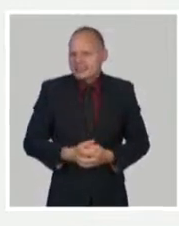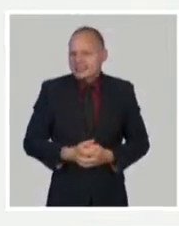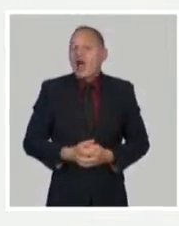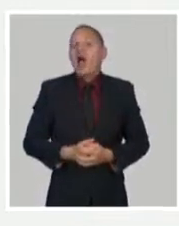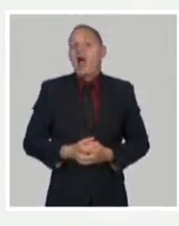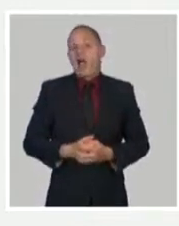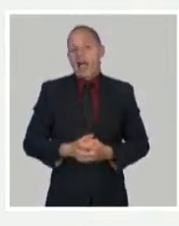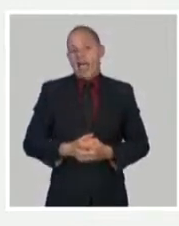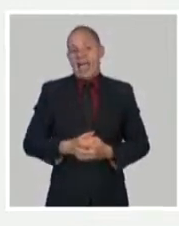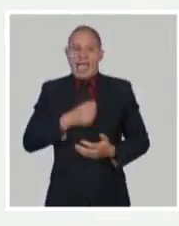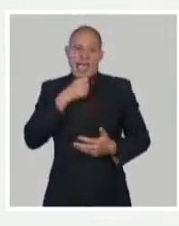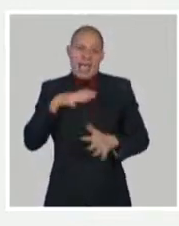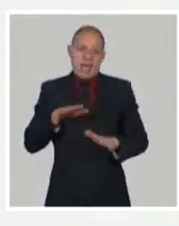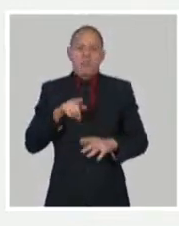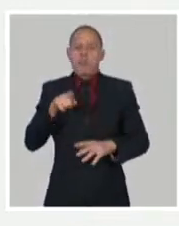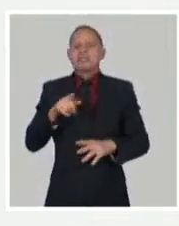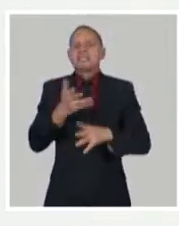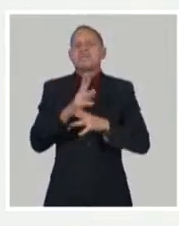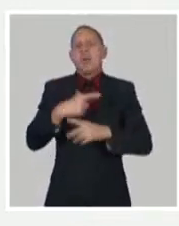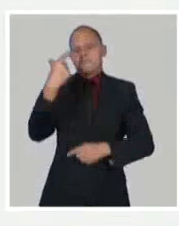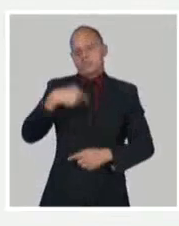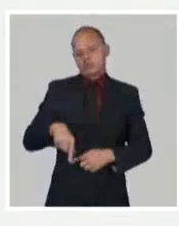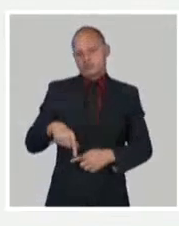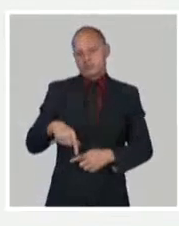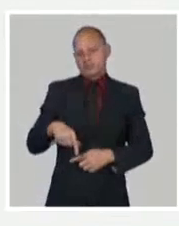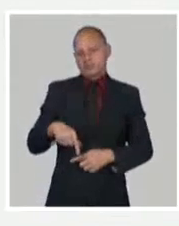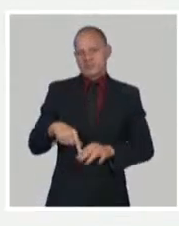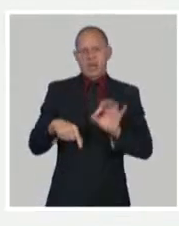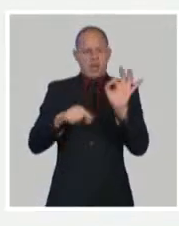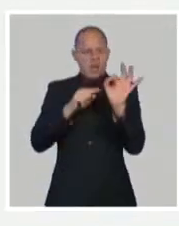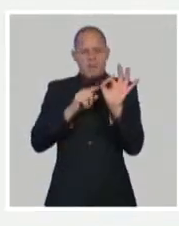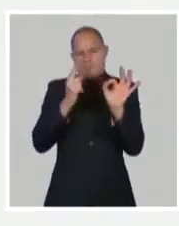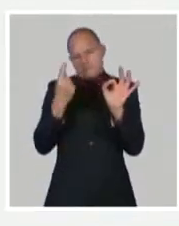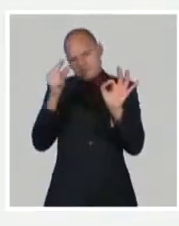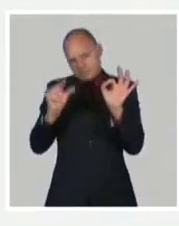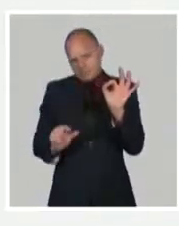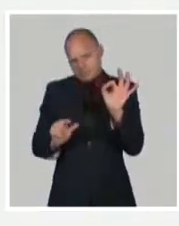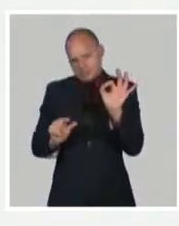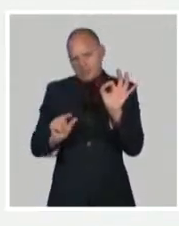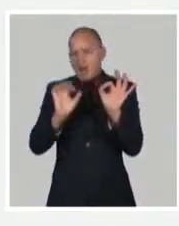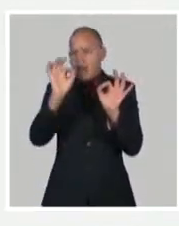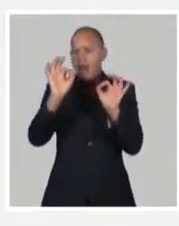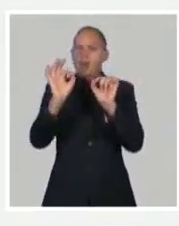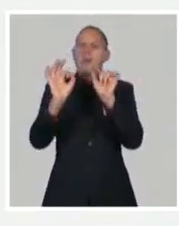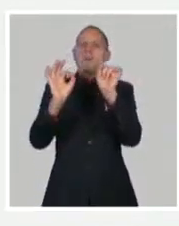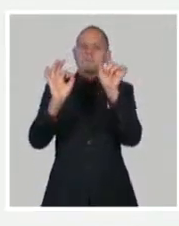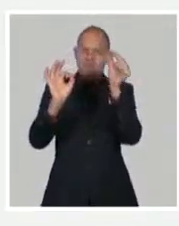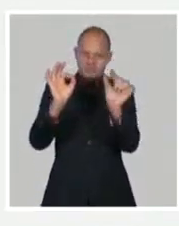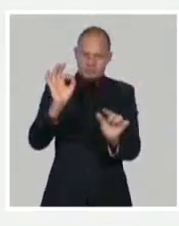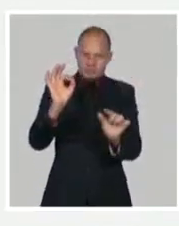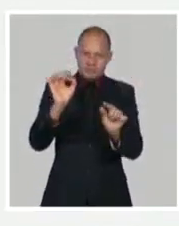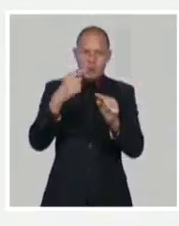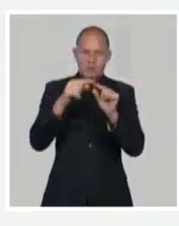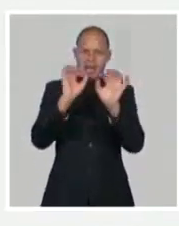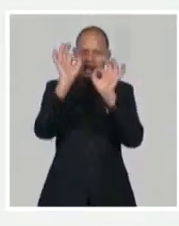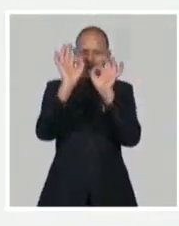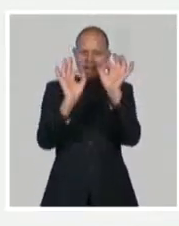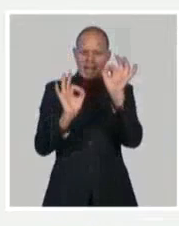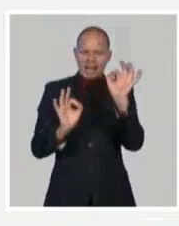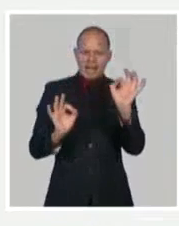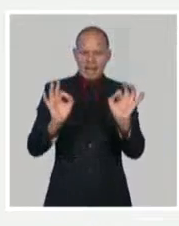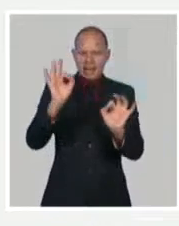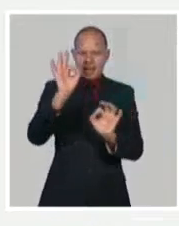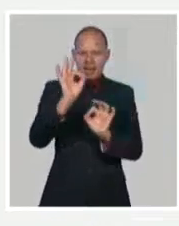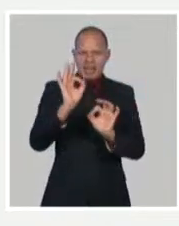bolitas es una persona, los niveles de anticuerpos que tiene una persona de un panel de